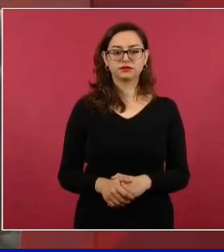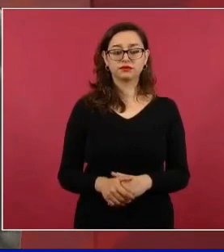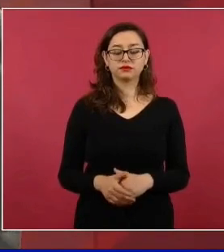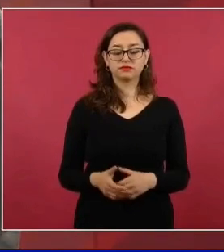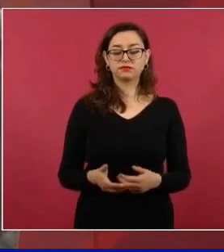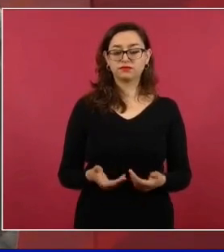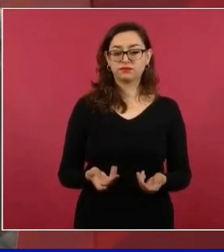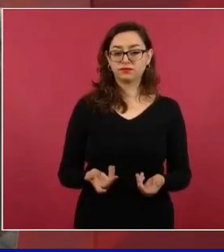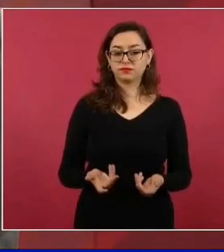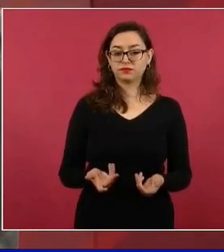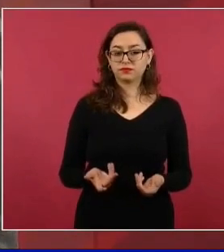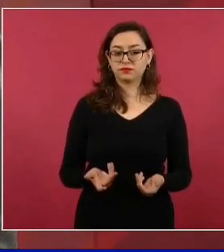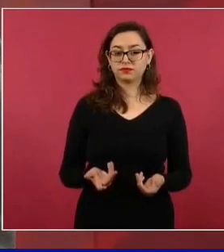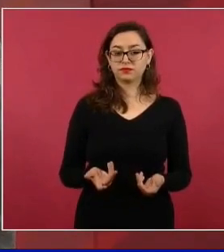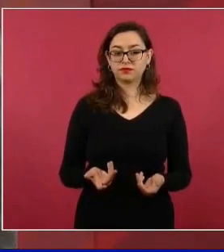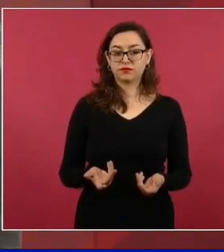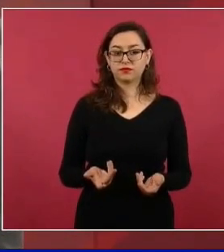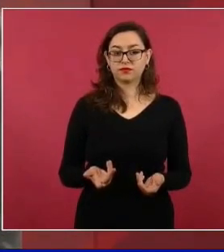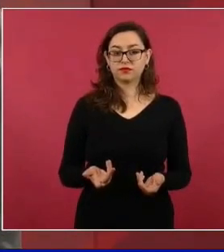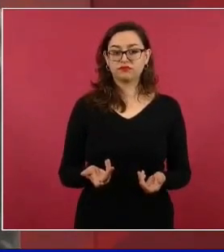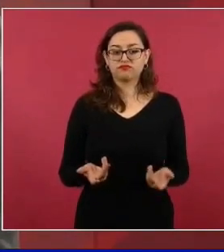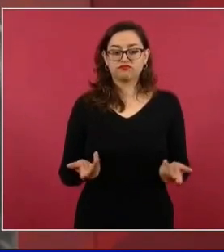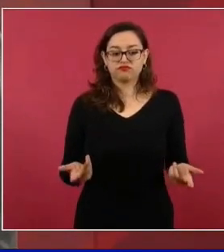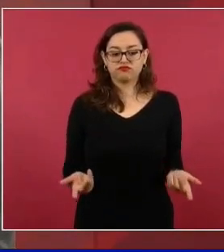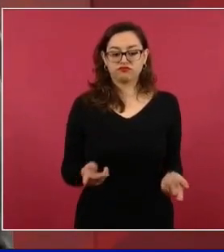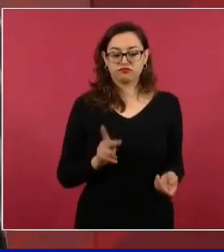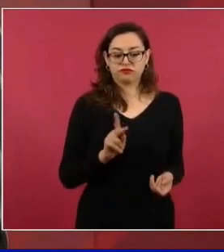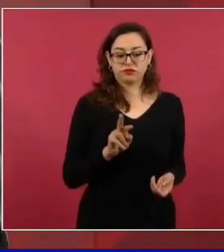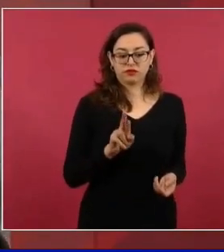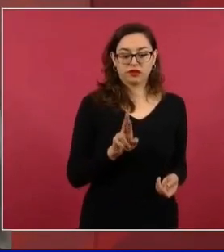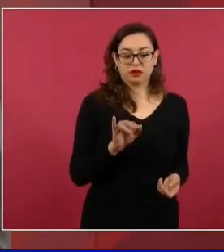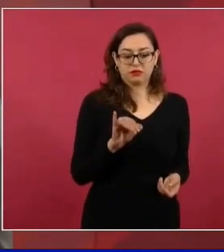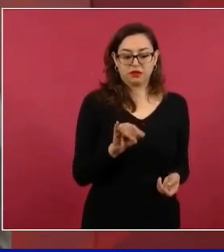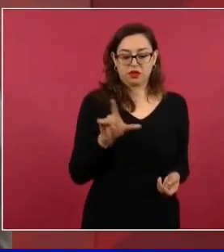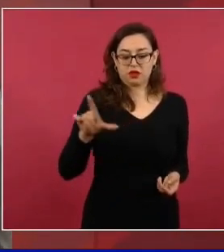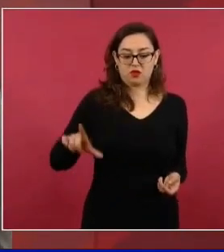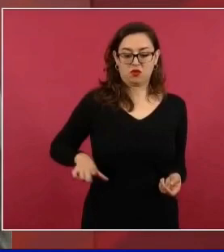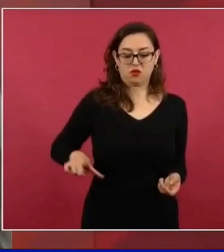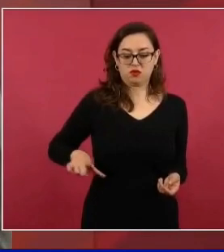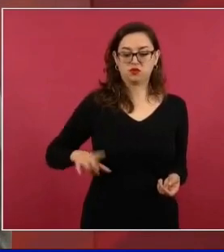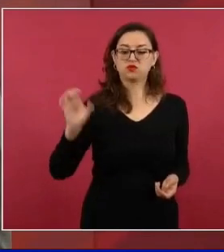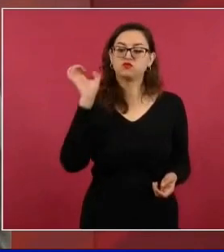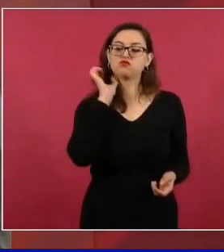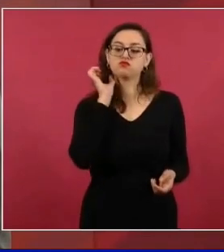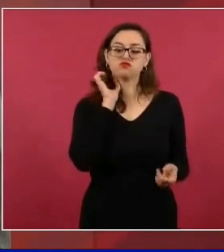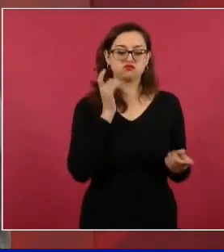a el PAN, para ser muy claros,